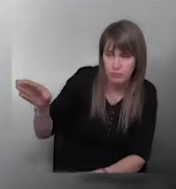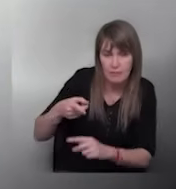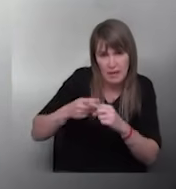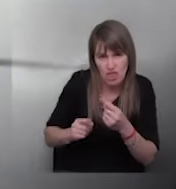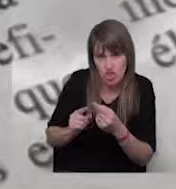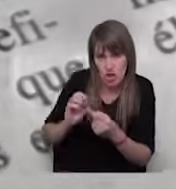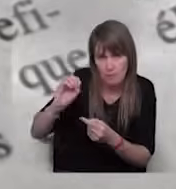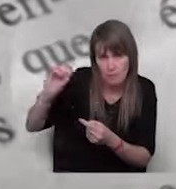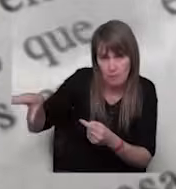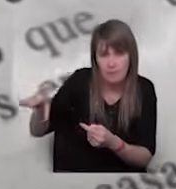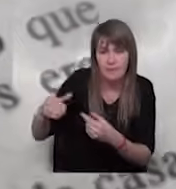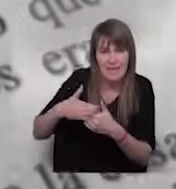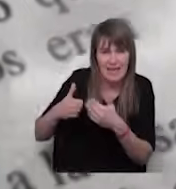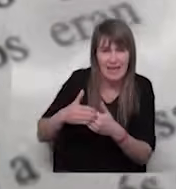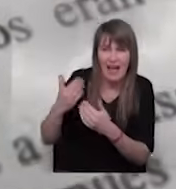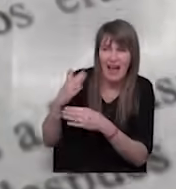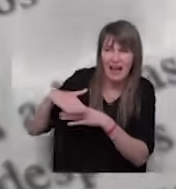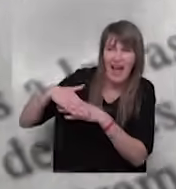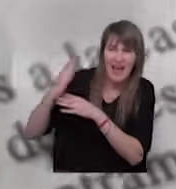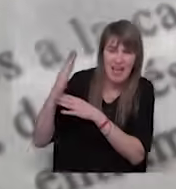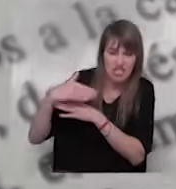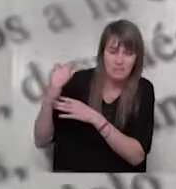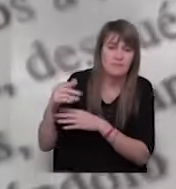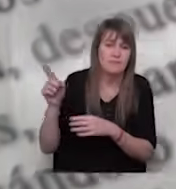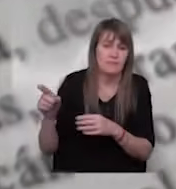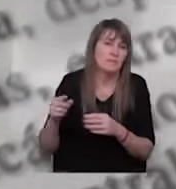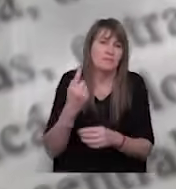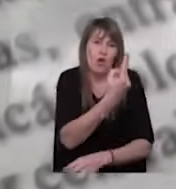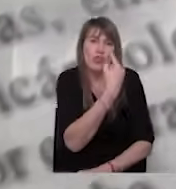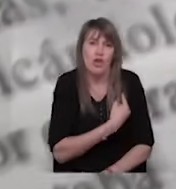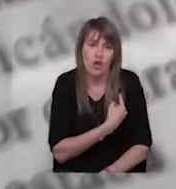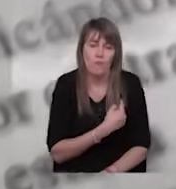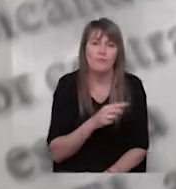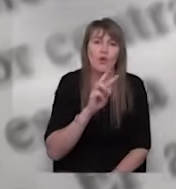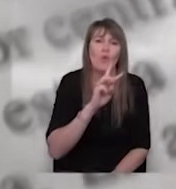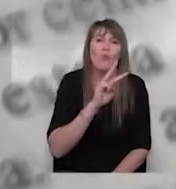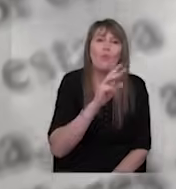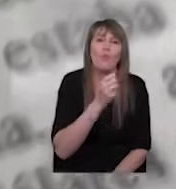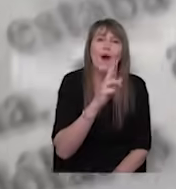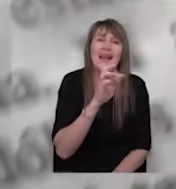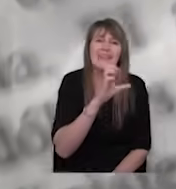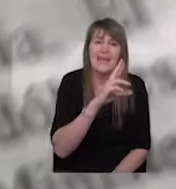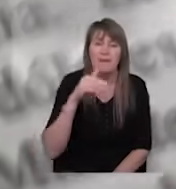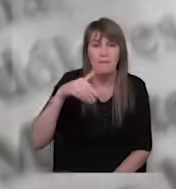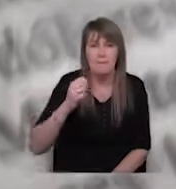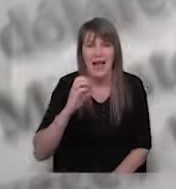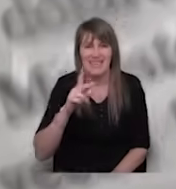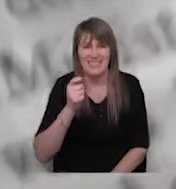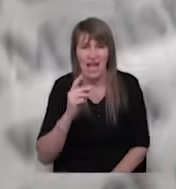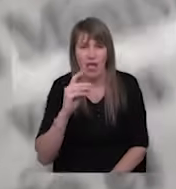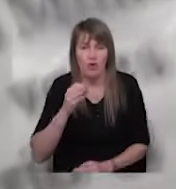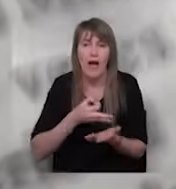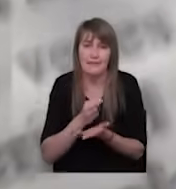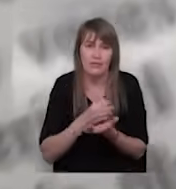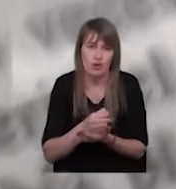jardín, cerca de la puerta del garaje. Estos atentados me fueron ordenados por el coronel Walter Machado, asesor militar del Ministerio del Interior, en